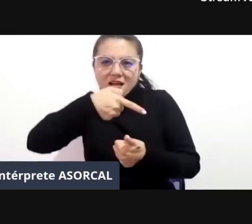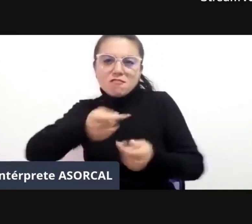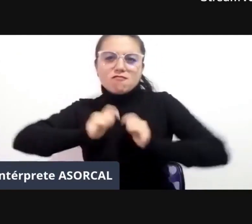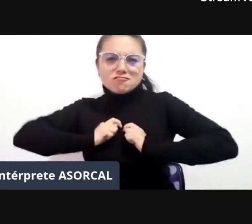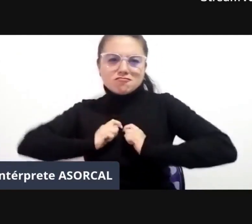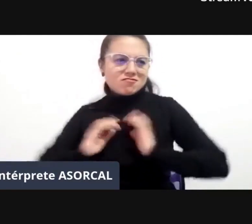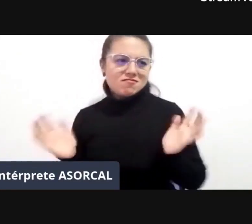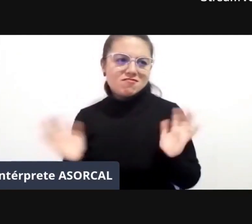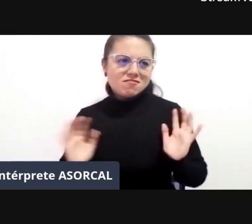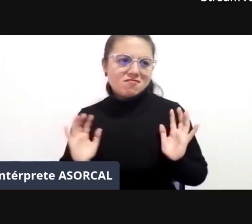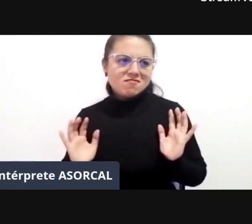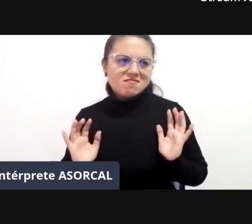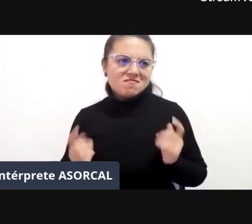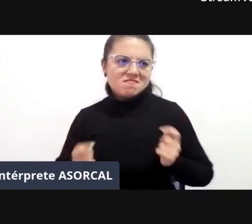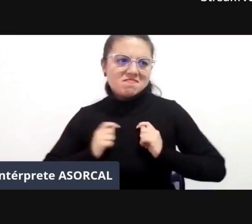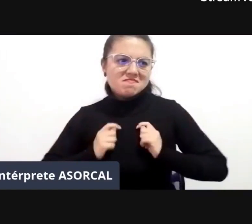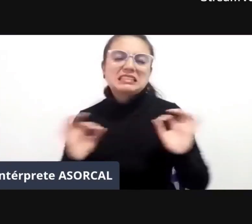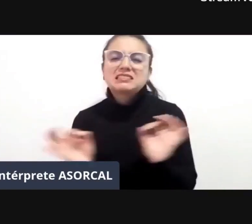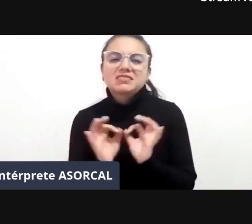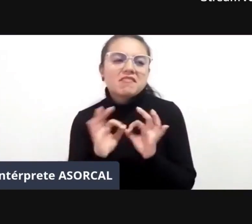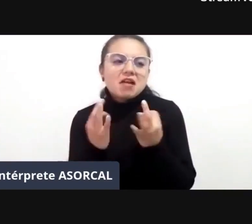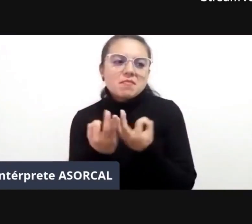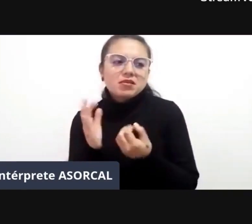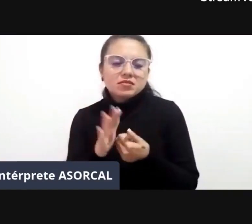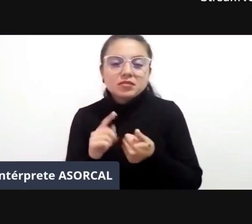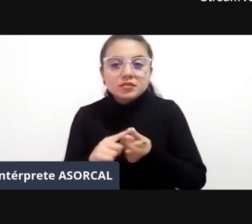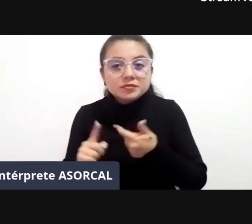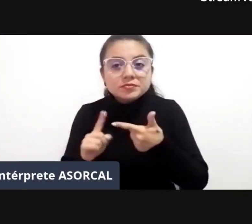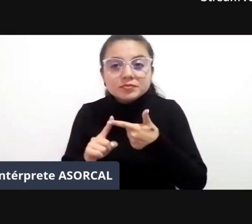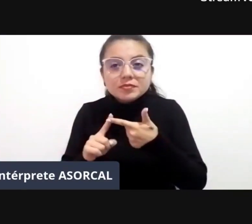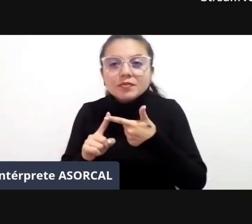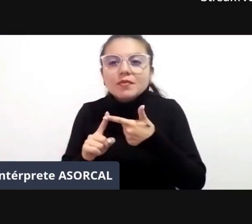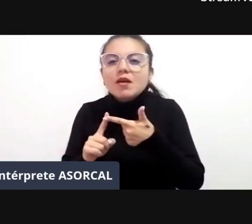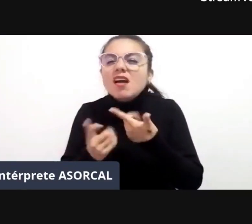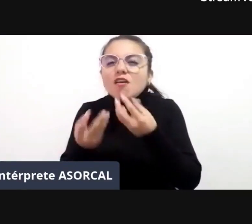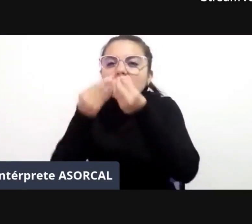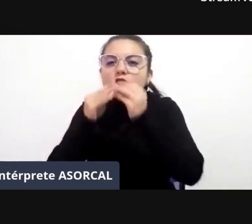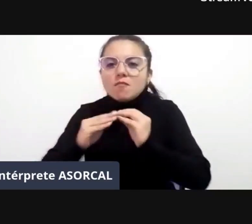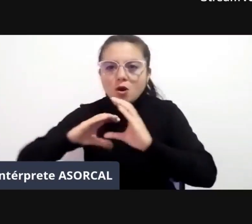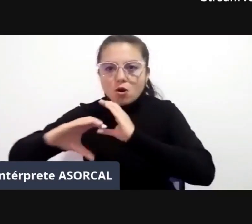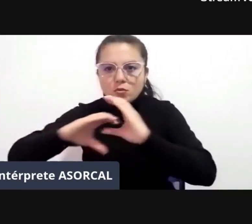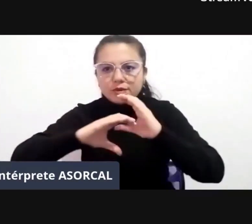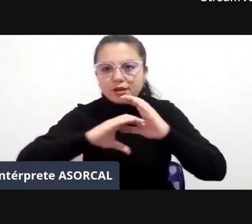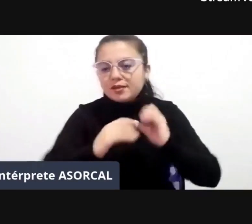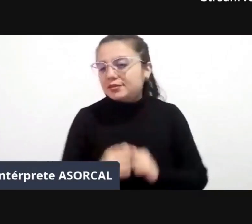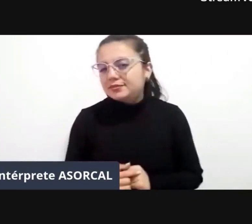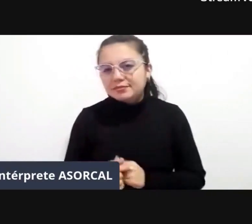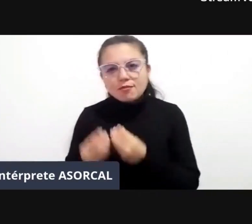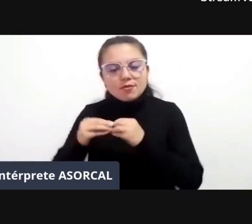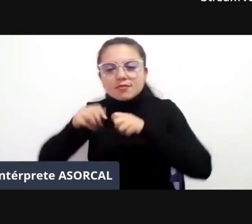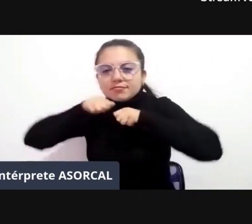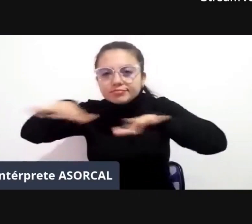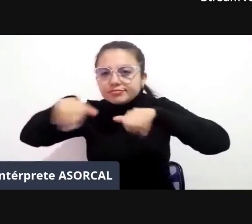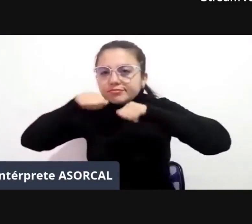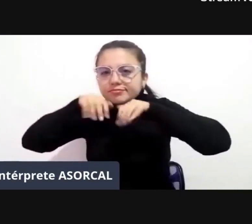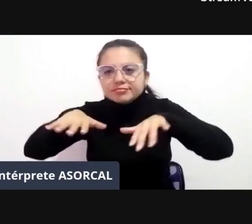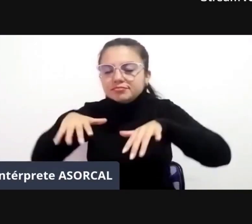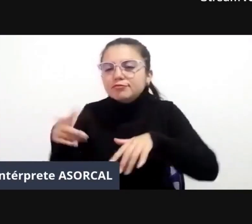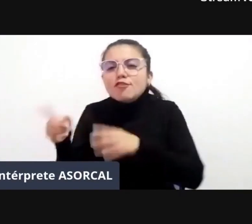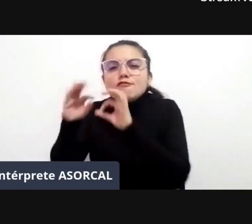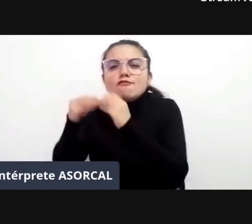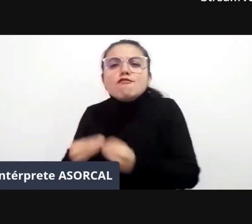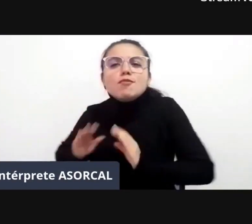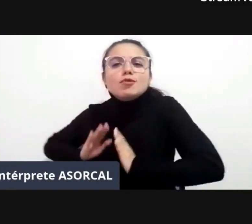en manos de la oligarquía que mencionábamos, impusieron su propio modo de ver la realidad, no fueron capaces, y creo yo, no